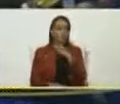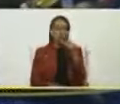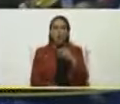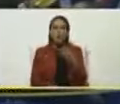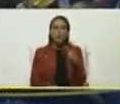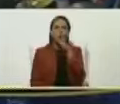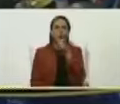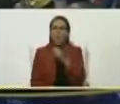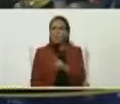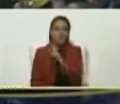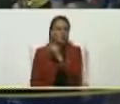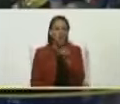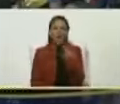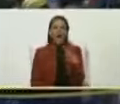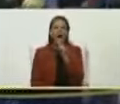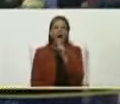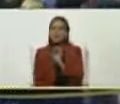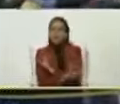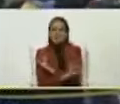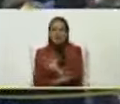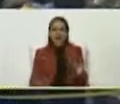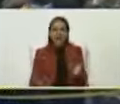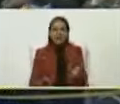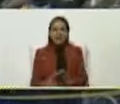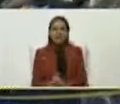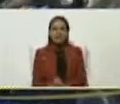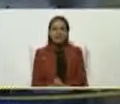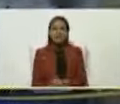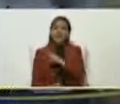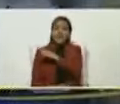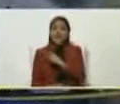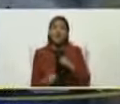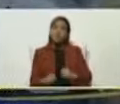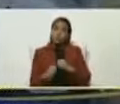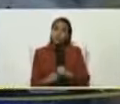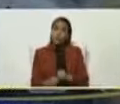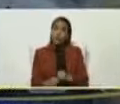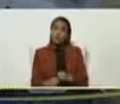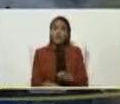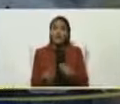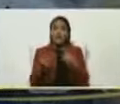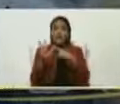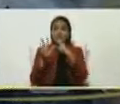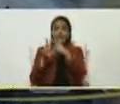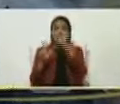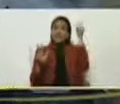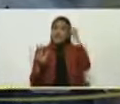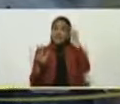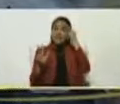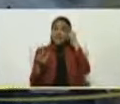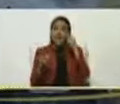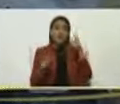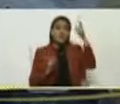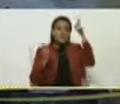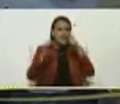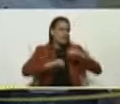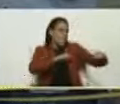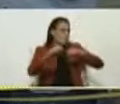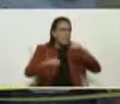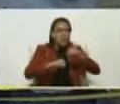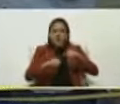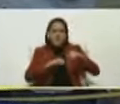ni agua, ni agua. Y al tercer día, comandante Chávez, haciendo gestiones en la